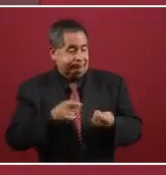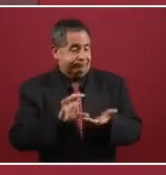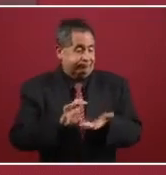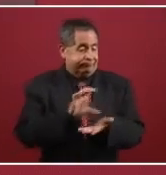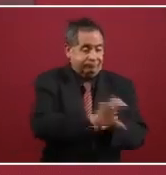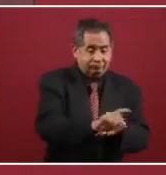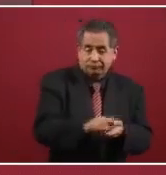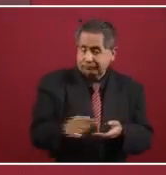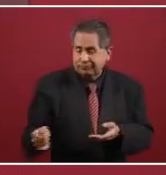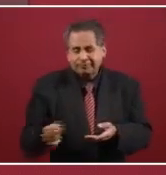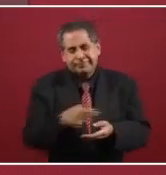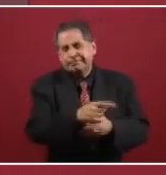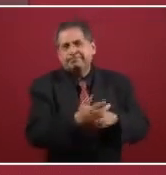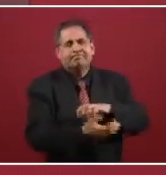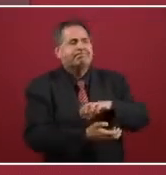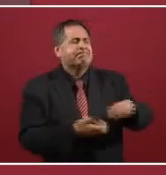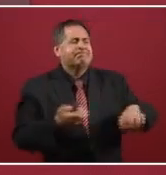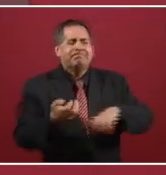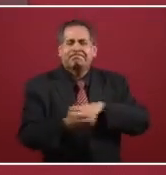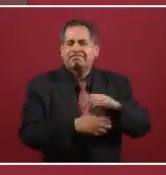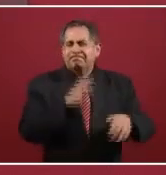se burocratizó,